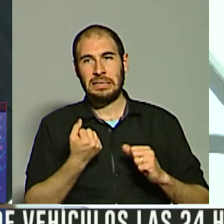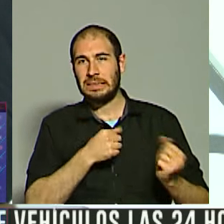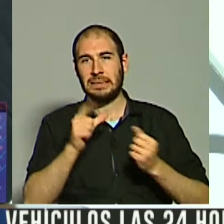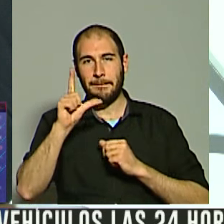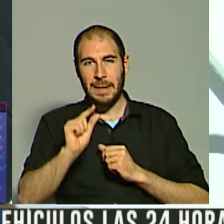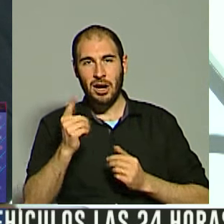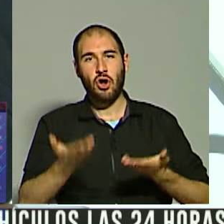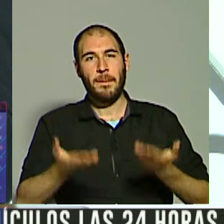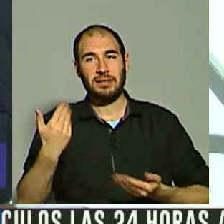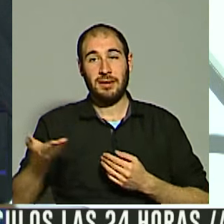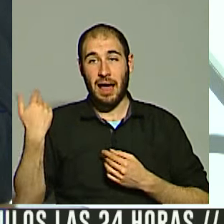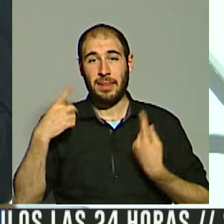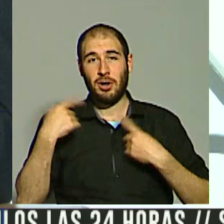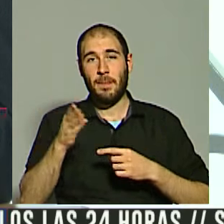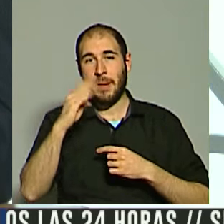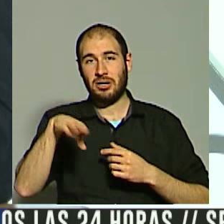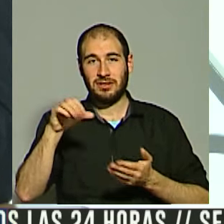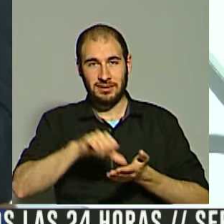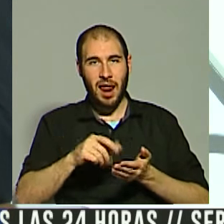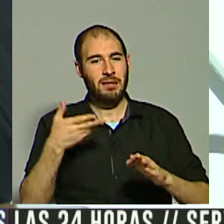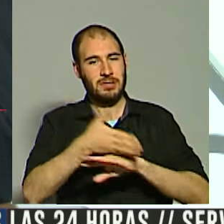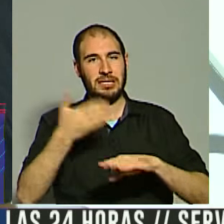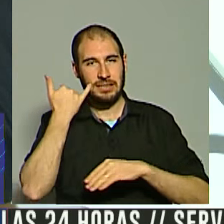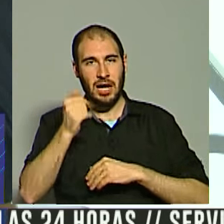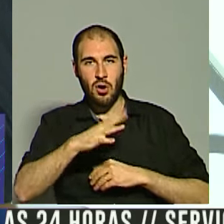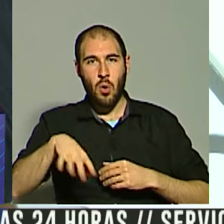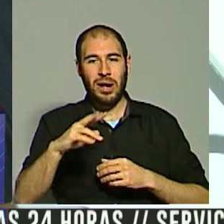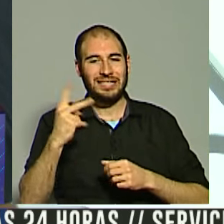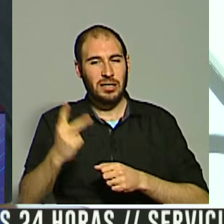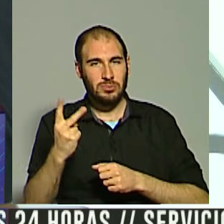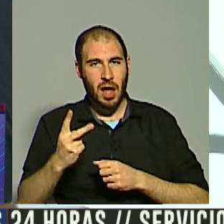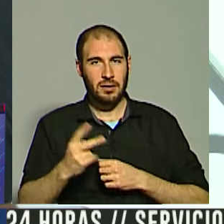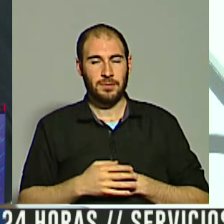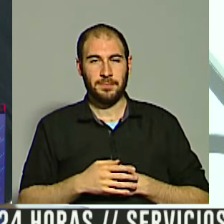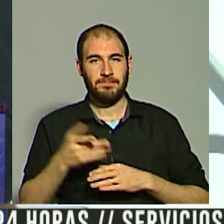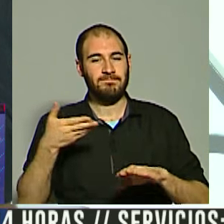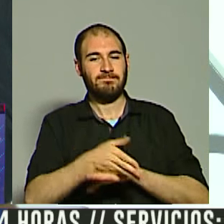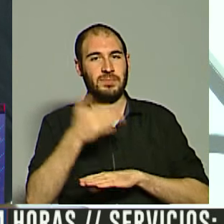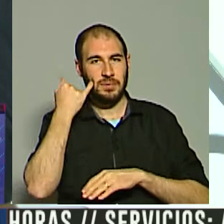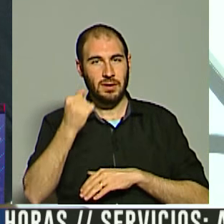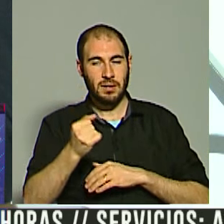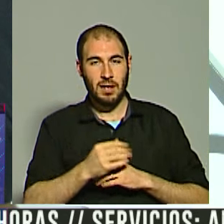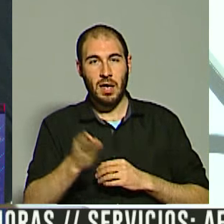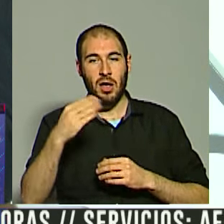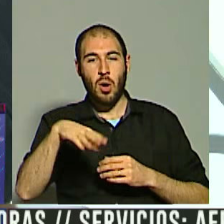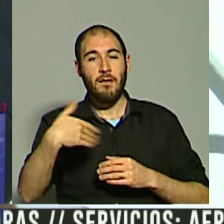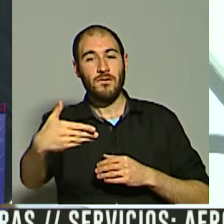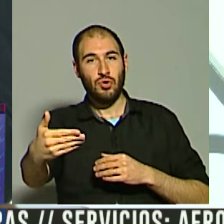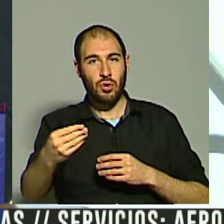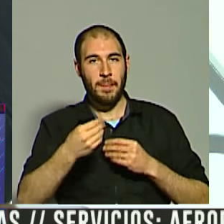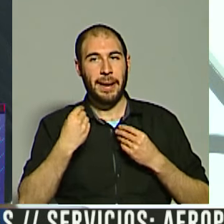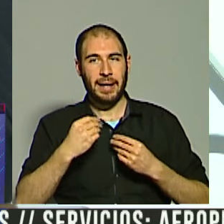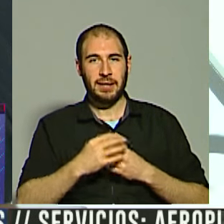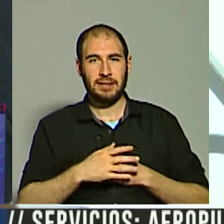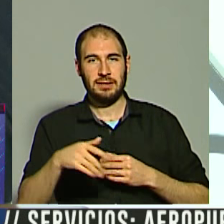que la que tuvimos anteriormente, pero el Banco Central ya está interviniendo en el mercado secundario, está interviniendo en el mercado de futuros para de alguna